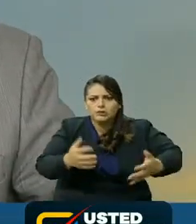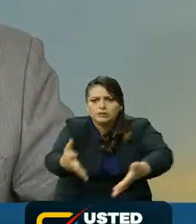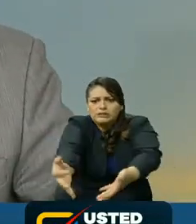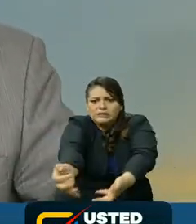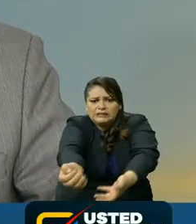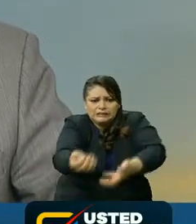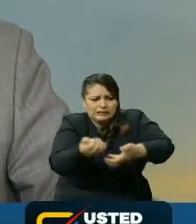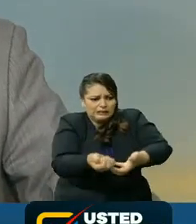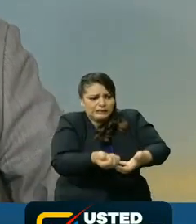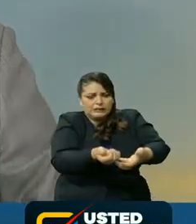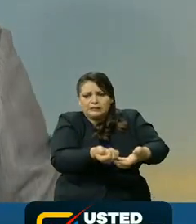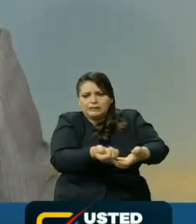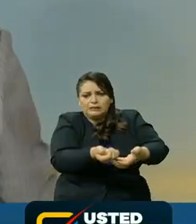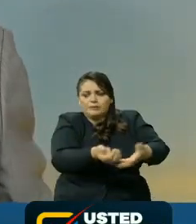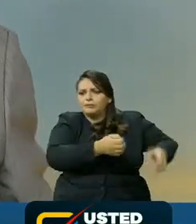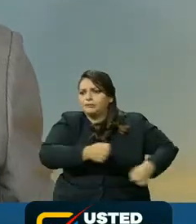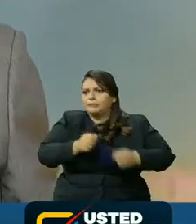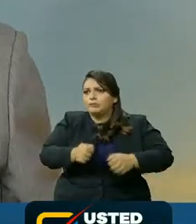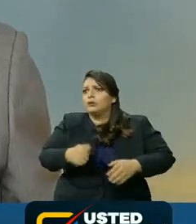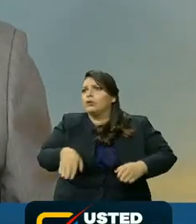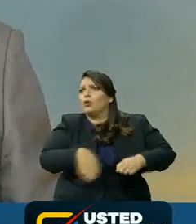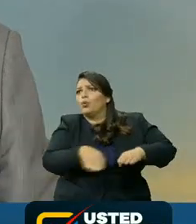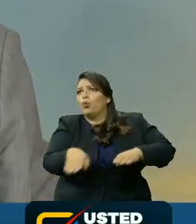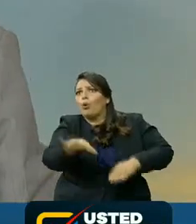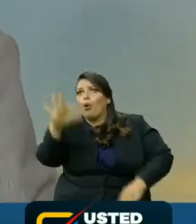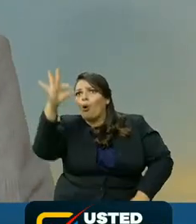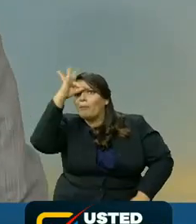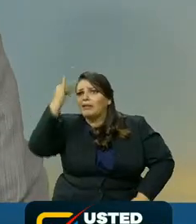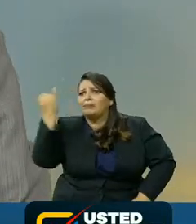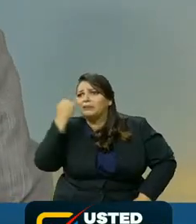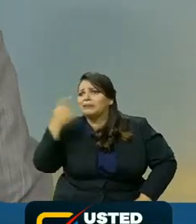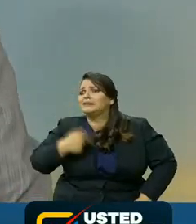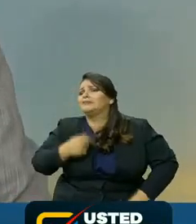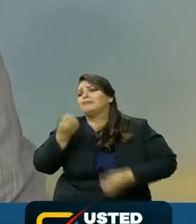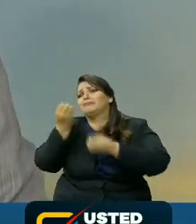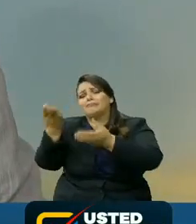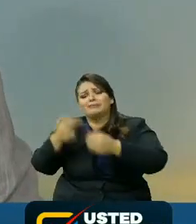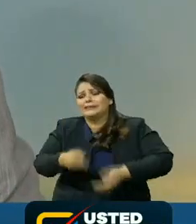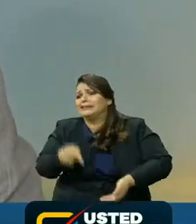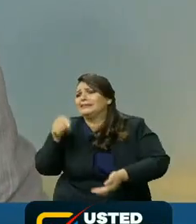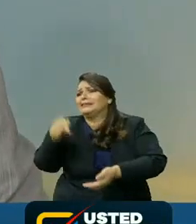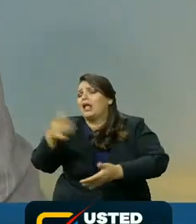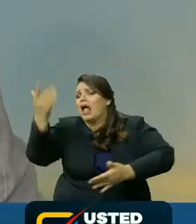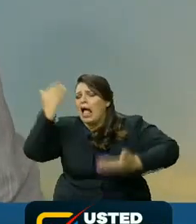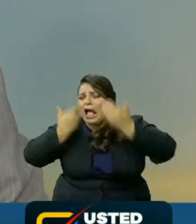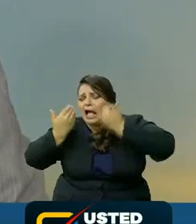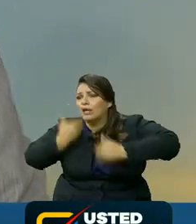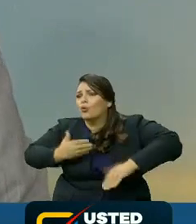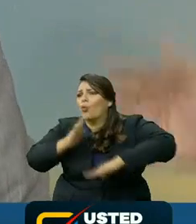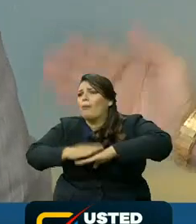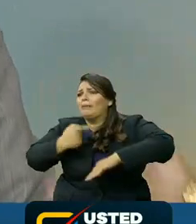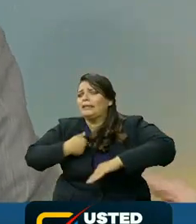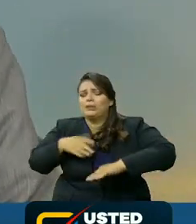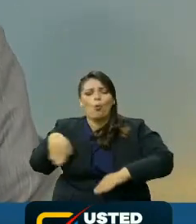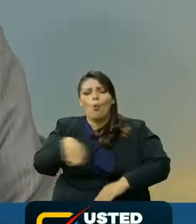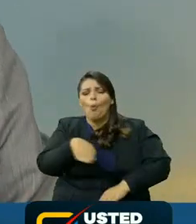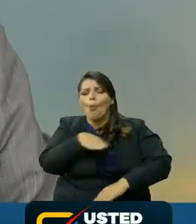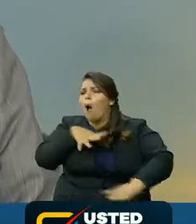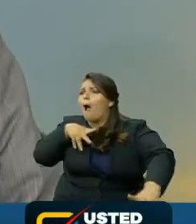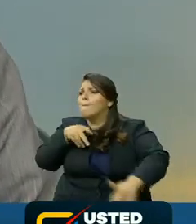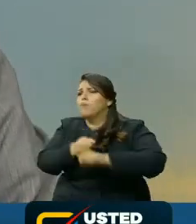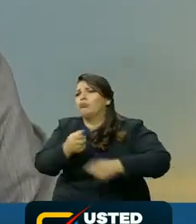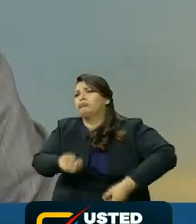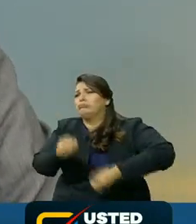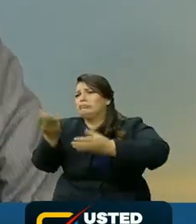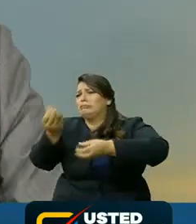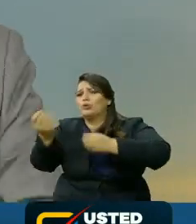yo. Esa es una atenuante que juega a favor. Por si yo huyo, es un agravante, pero no es delito. Y por eso